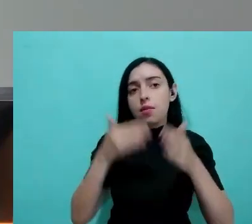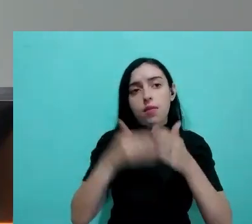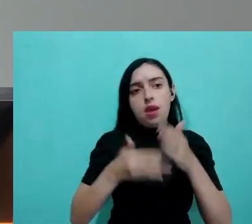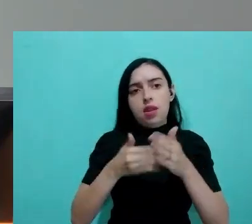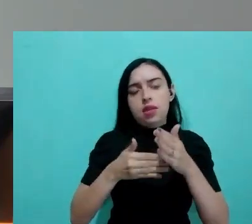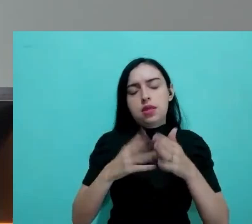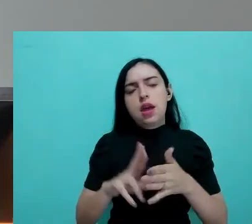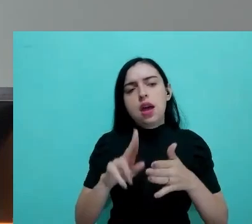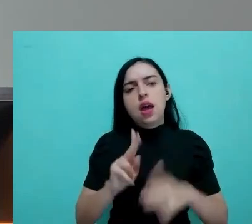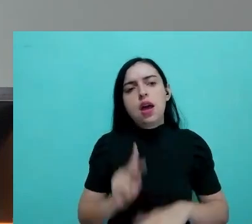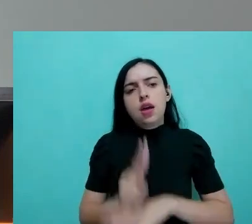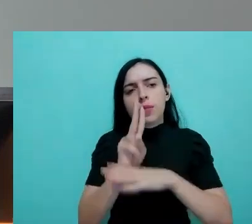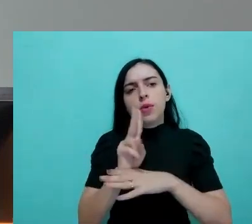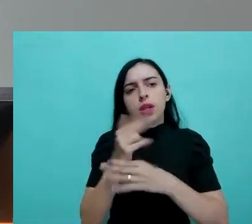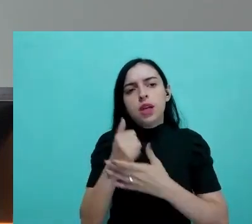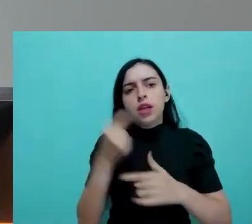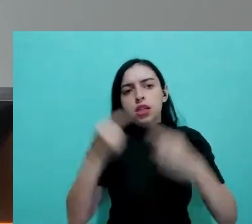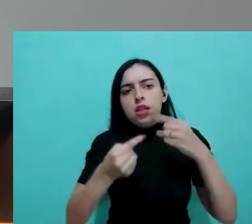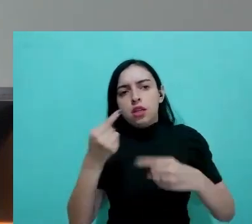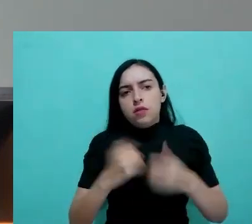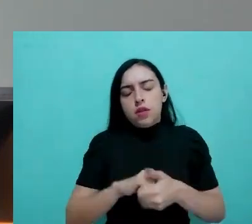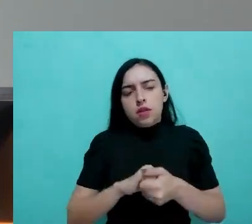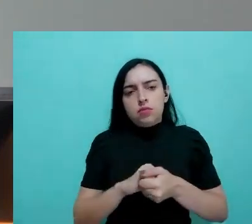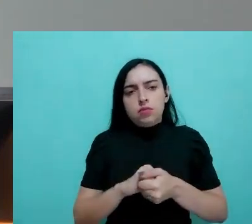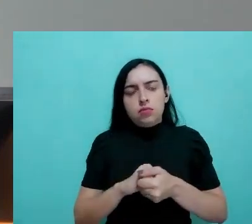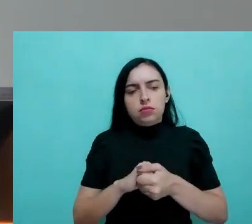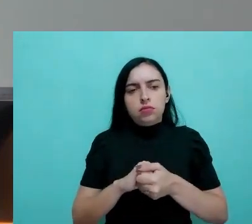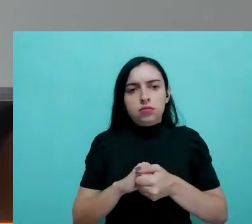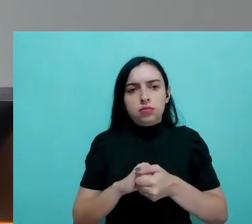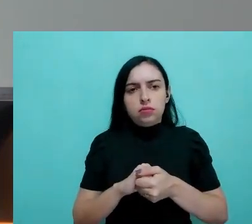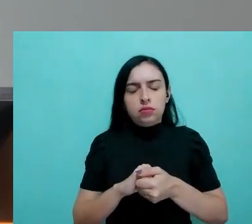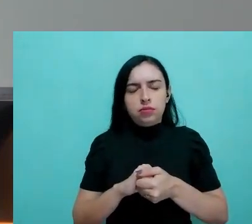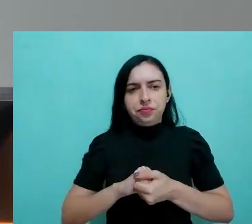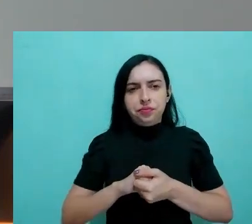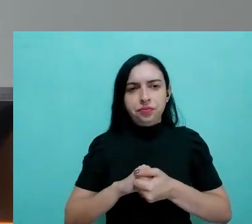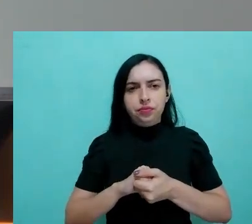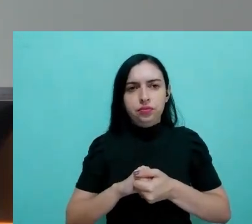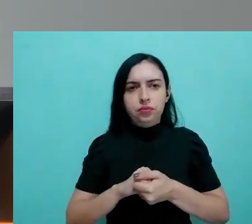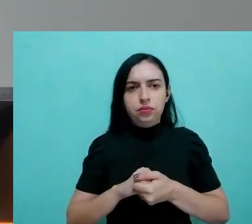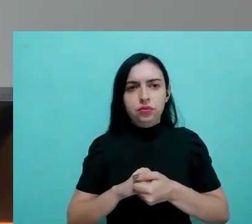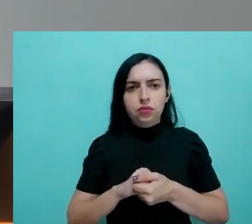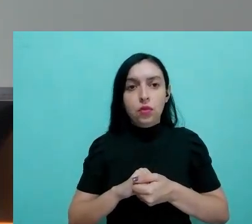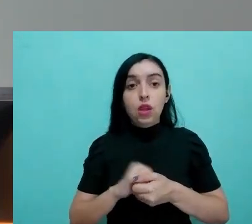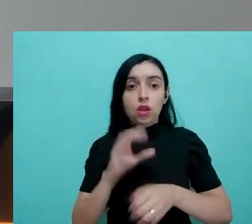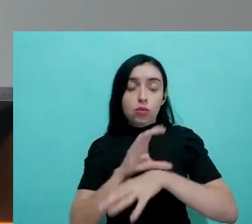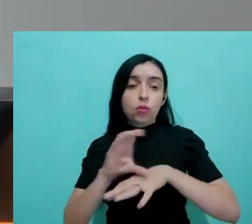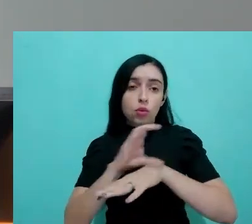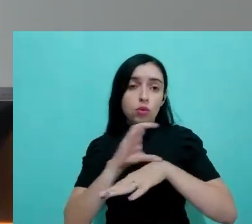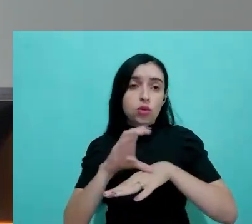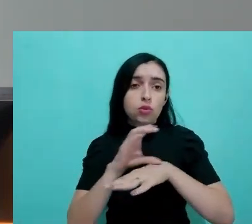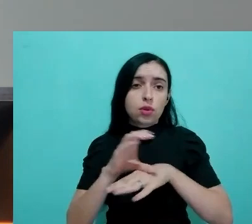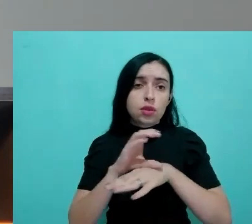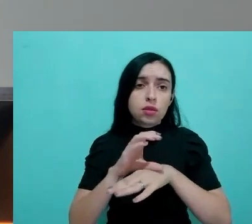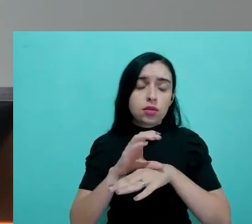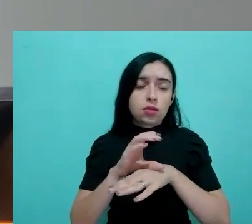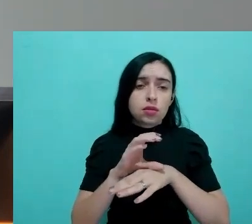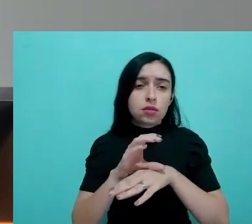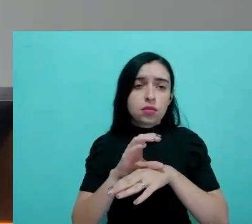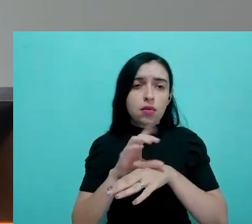nación. Sin embargo, ese constitucionalismo es